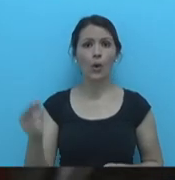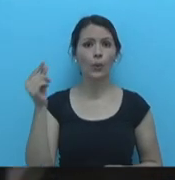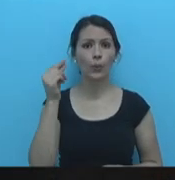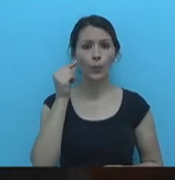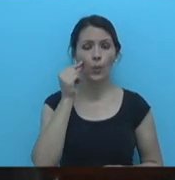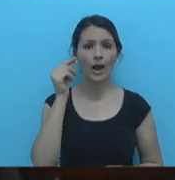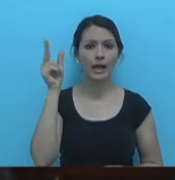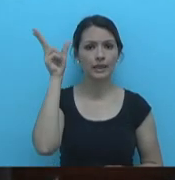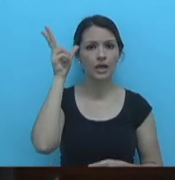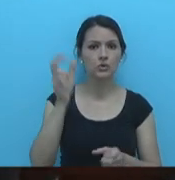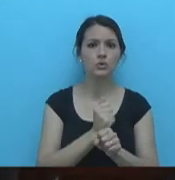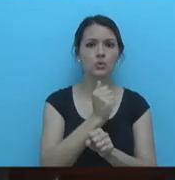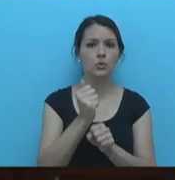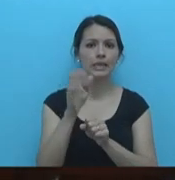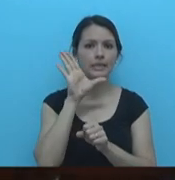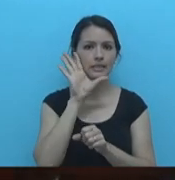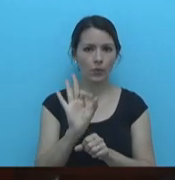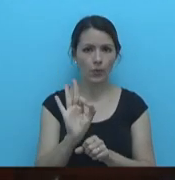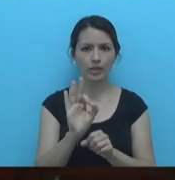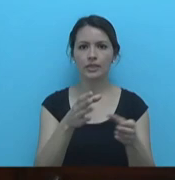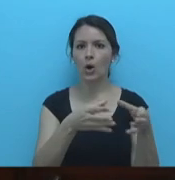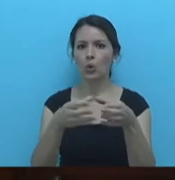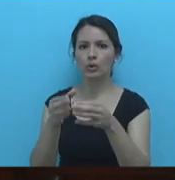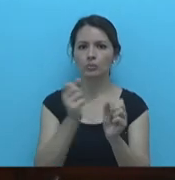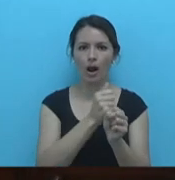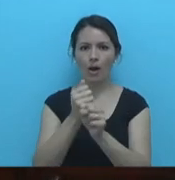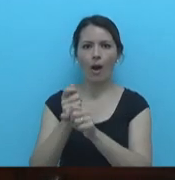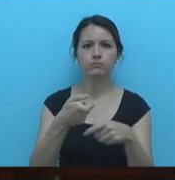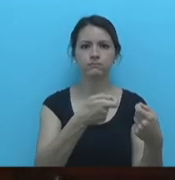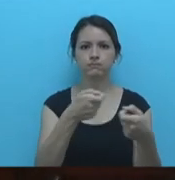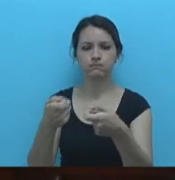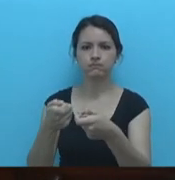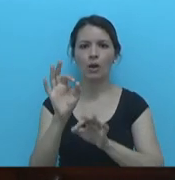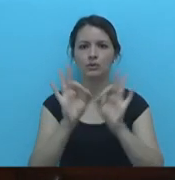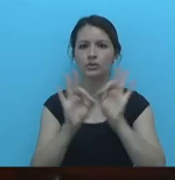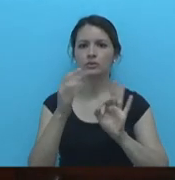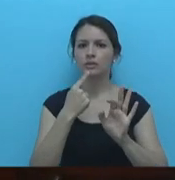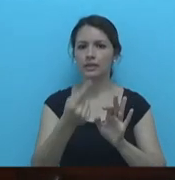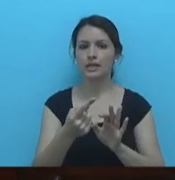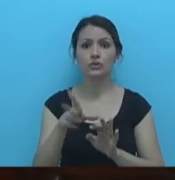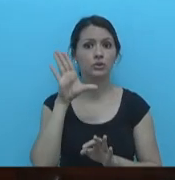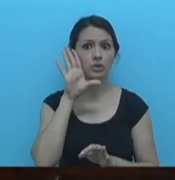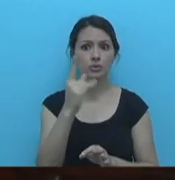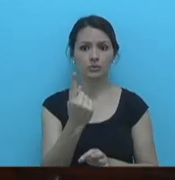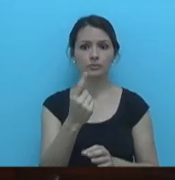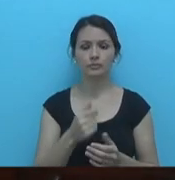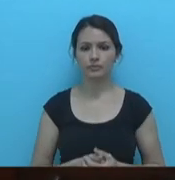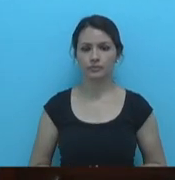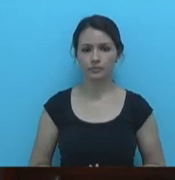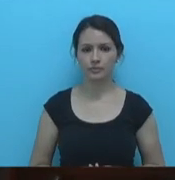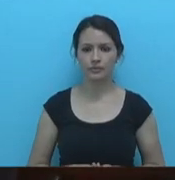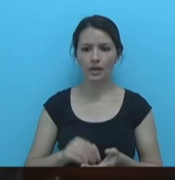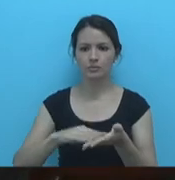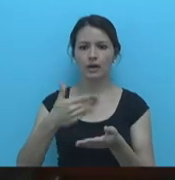al 50. A las comisiones asignadas. Proyectos de declaración, 51. Diputado Burgar,